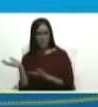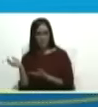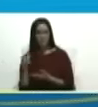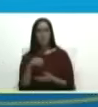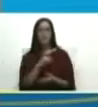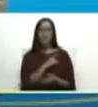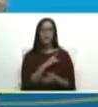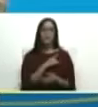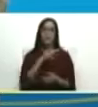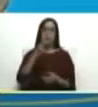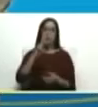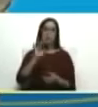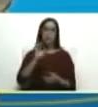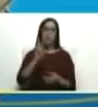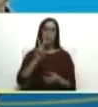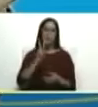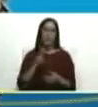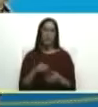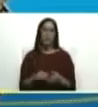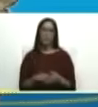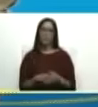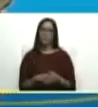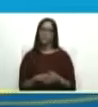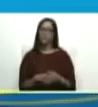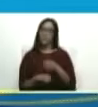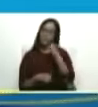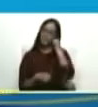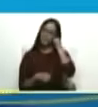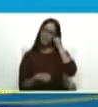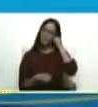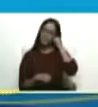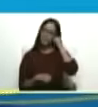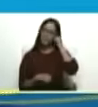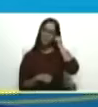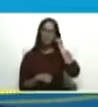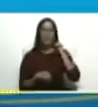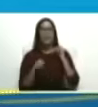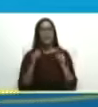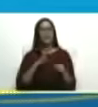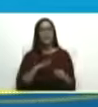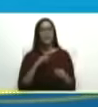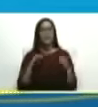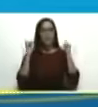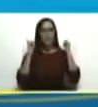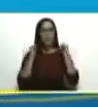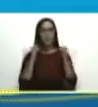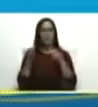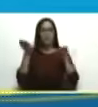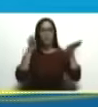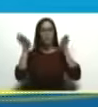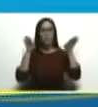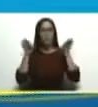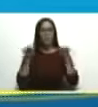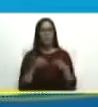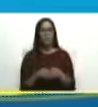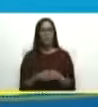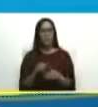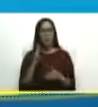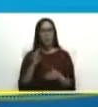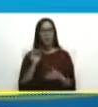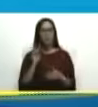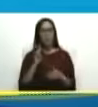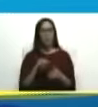Universidad Central de Venezuela, Ali Padrón está en Madrid ahorita, en la Feria de Turismo de Madrid. Pero la Universidad Central de Venezuela pudiera ser